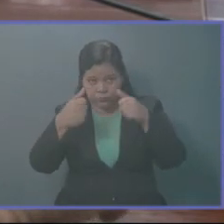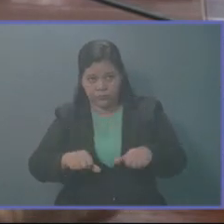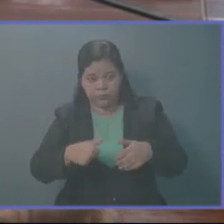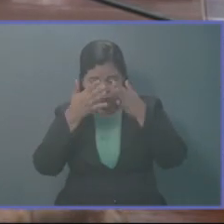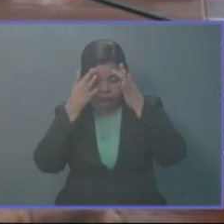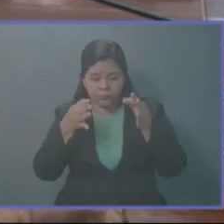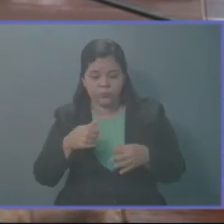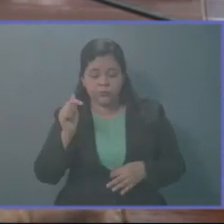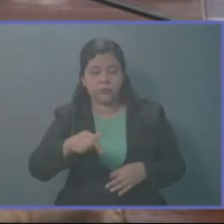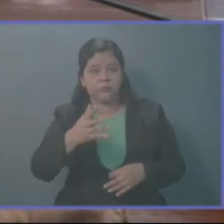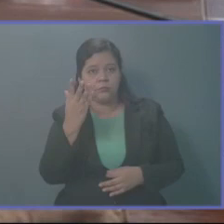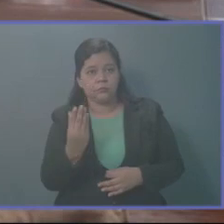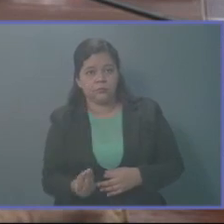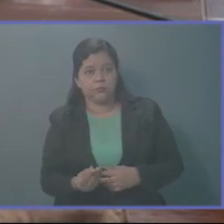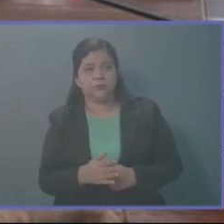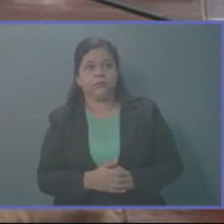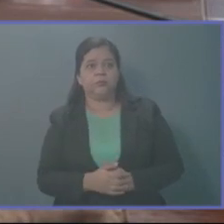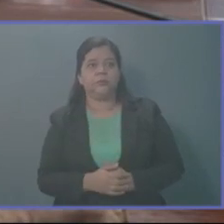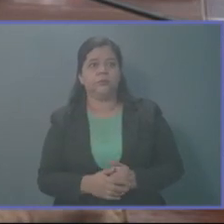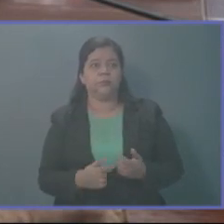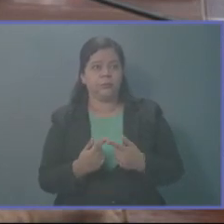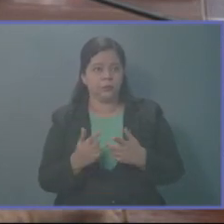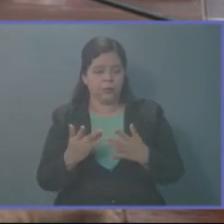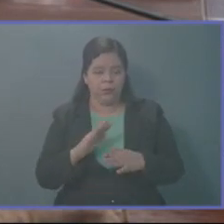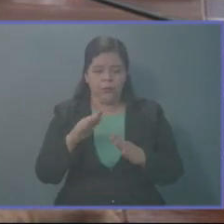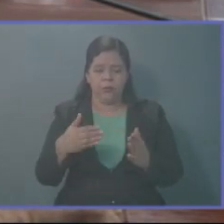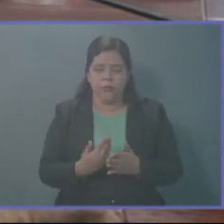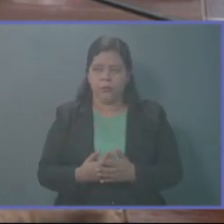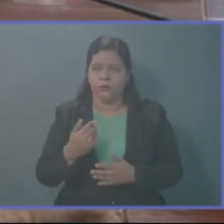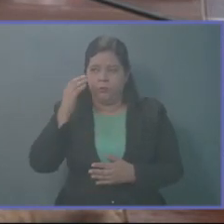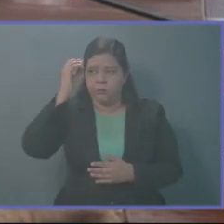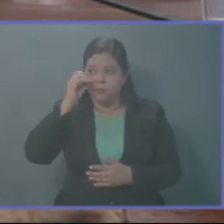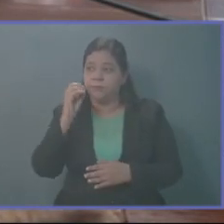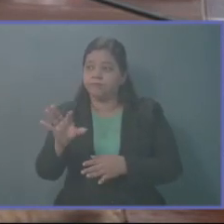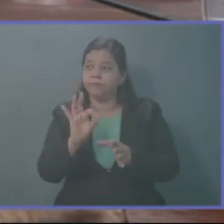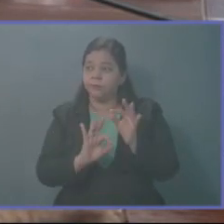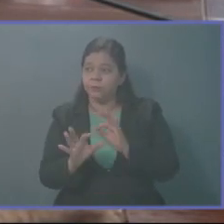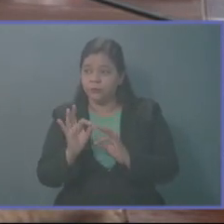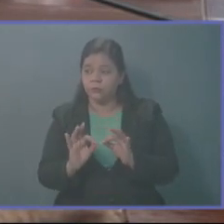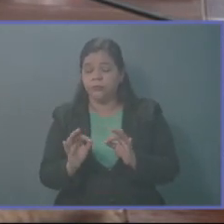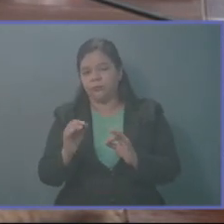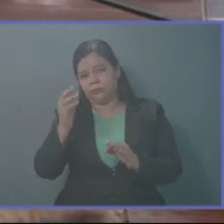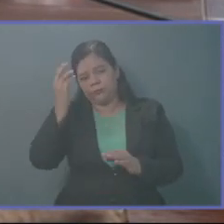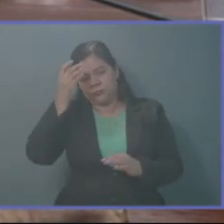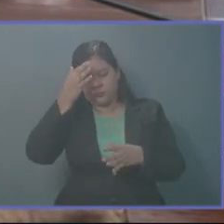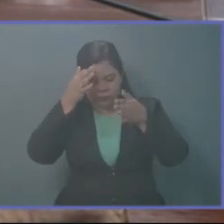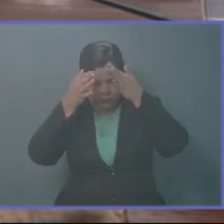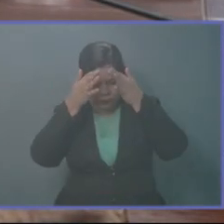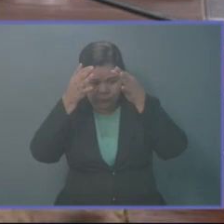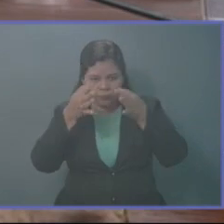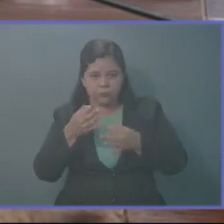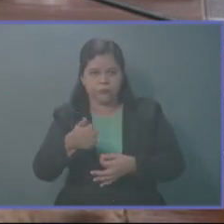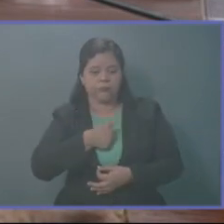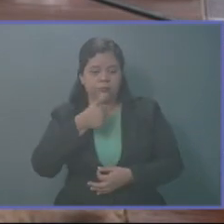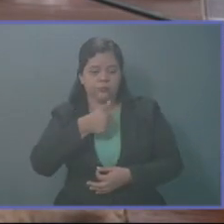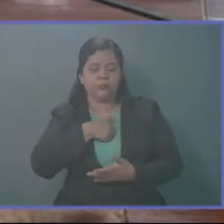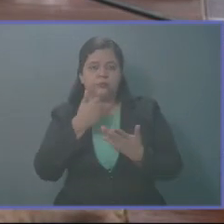mismo, teniendo en cuenta las dos consideraciones que algunos, con criterio propio, nos hemos